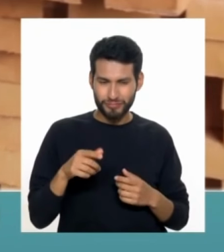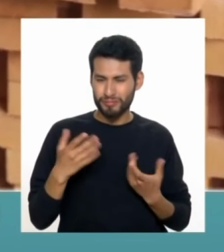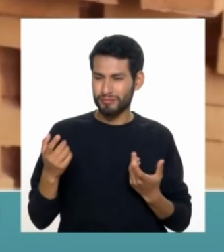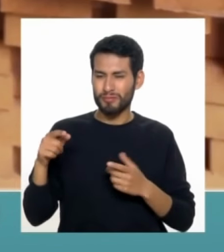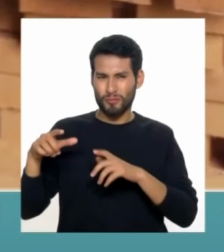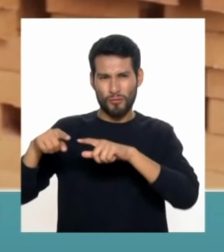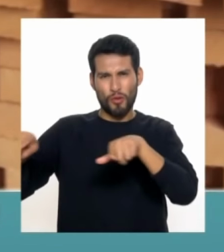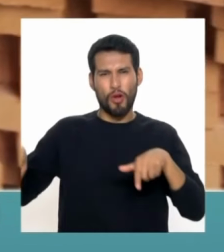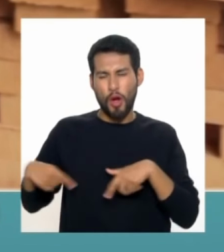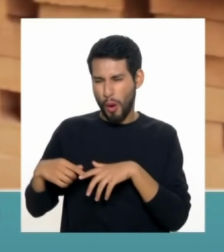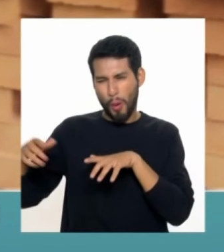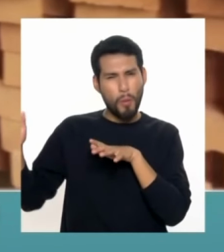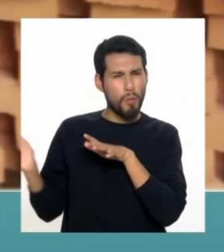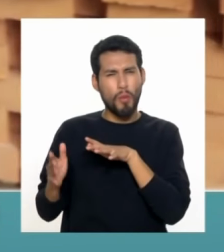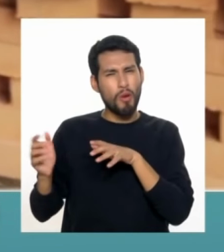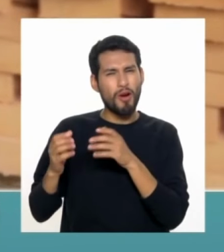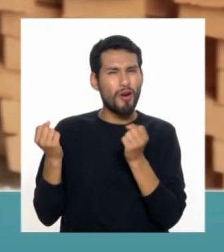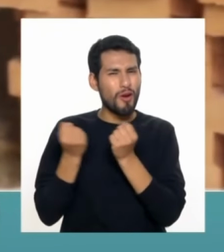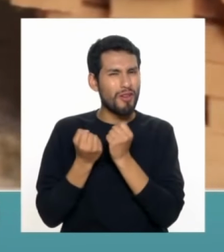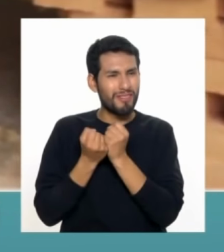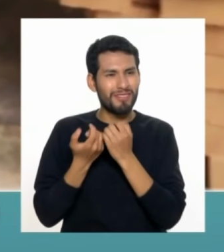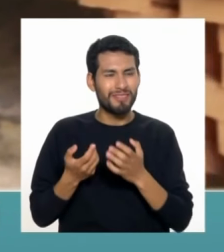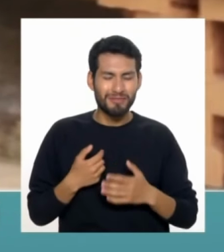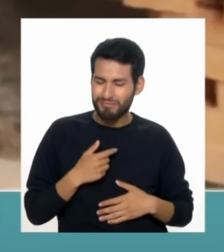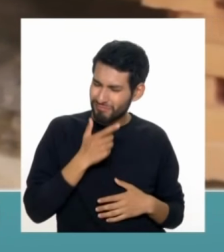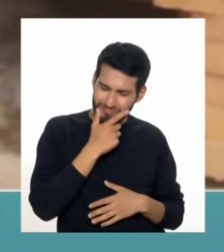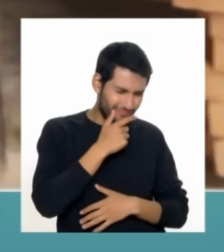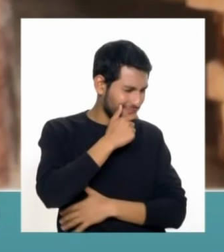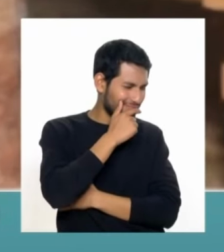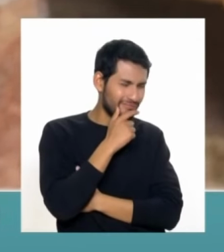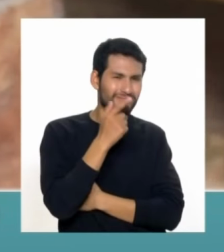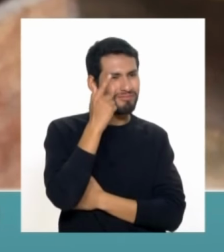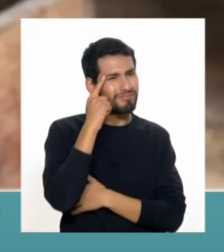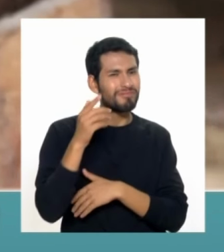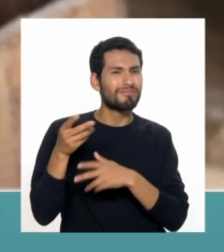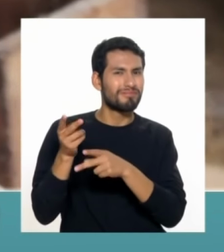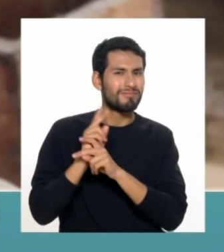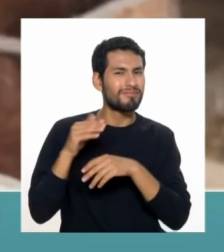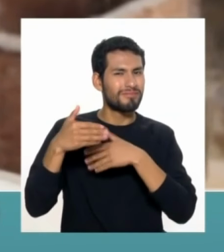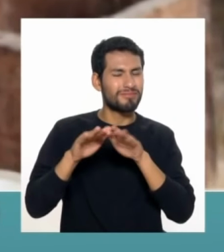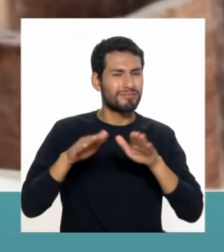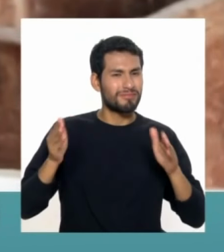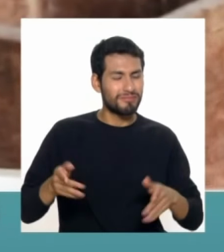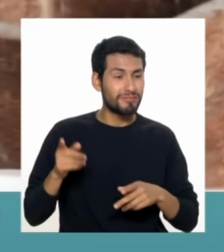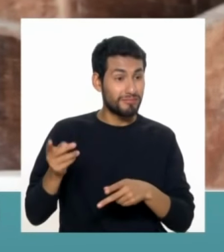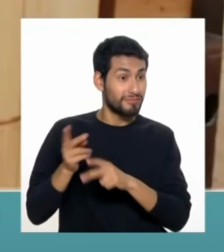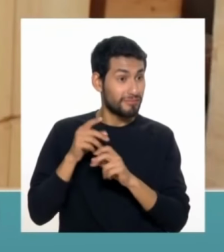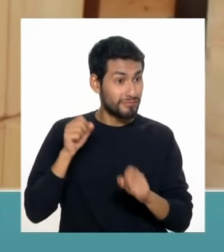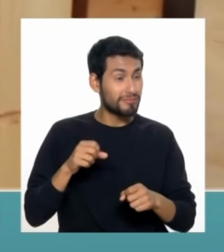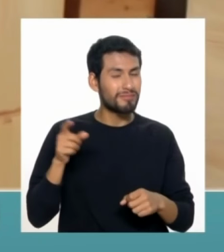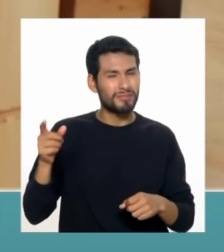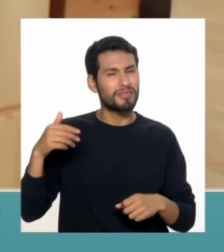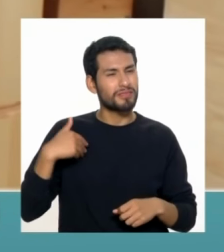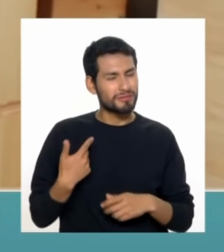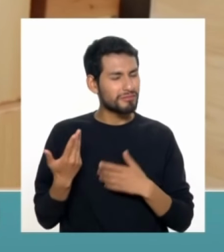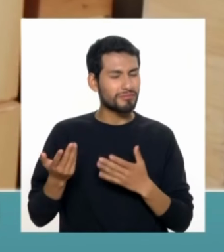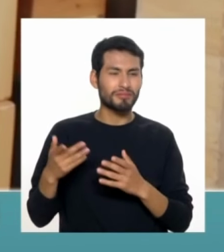de lo que era música criolla. Y me vio obligado a buscar que me prestaran un cajón y este amigo con el profesor un día se cansó